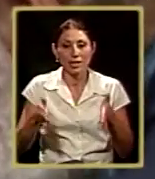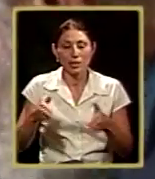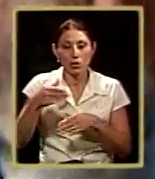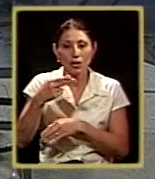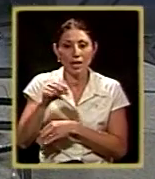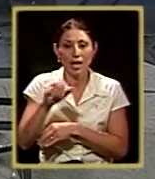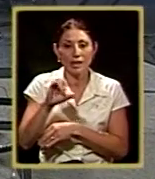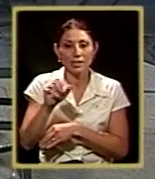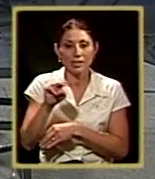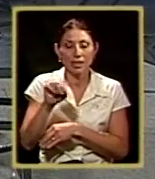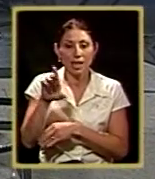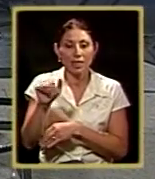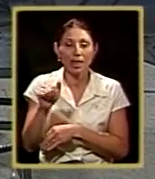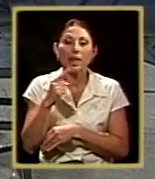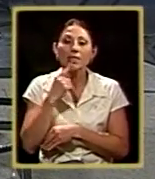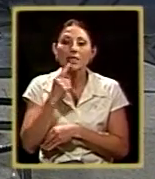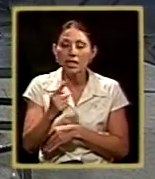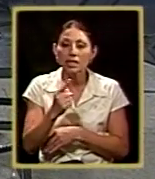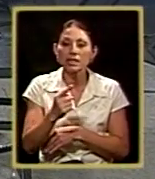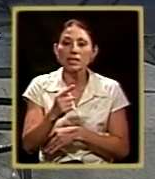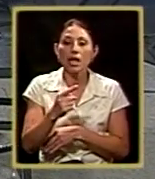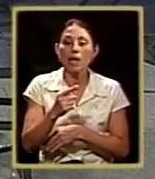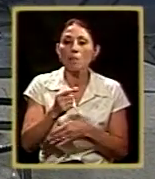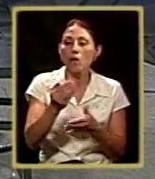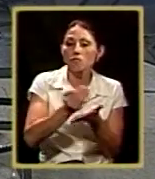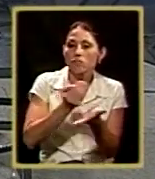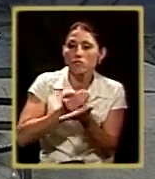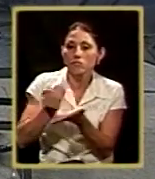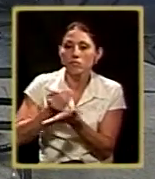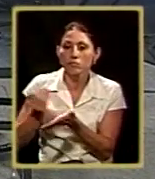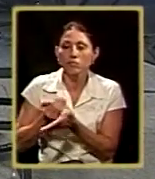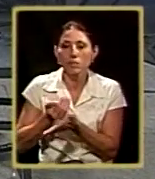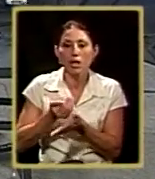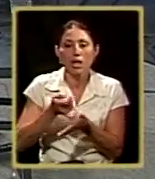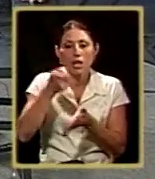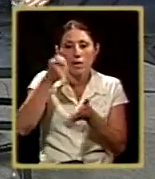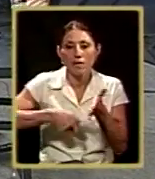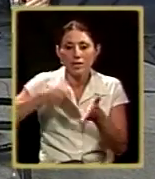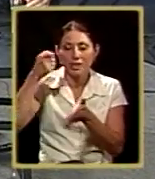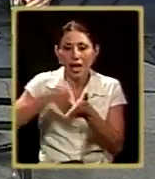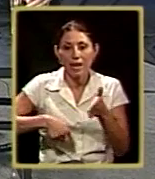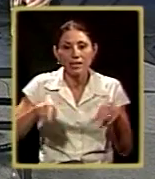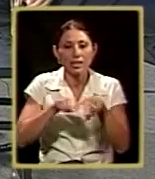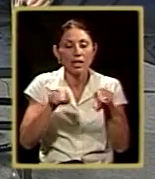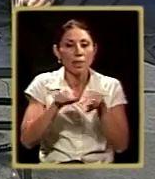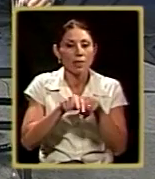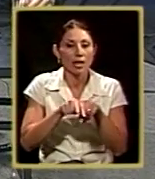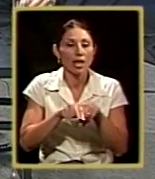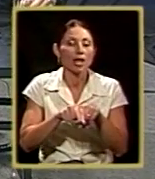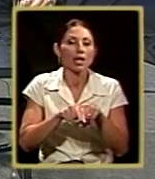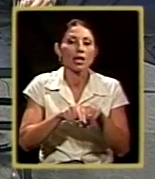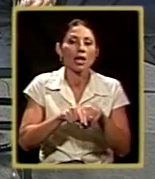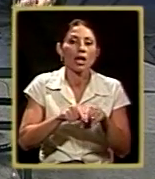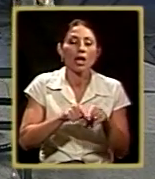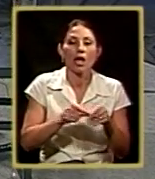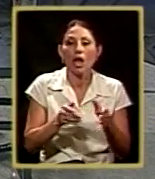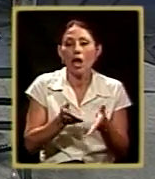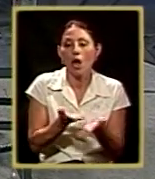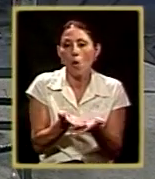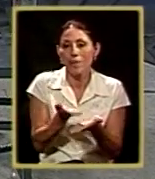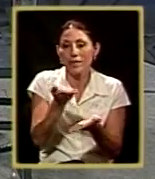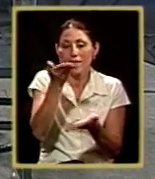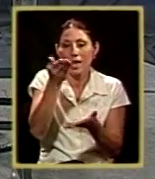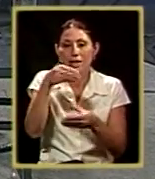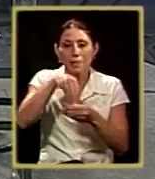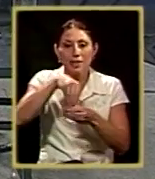va a entrar duro para aumentar los ingresos fiscales y para aumentar la inversión en infraestructura y todo